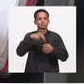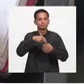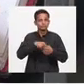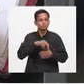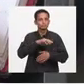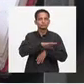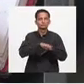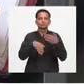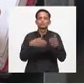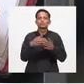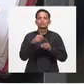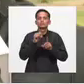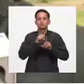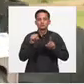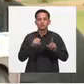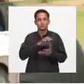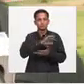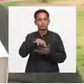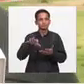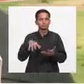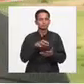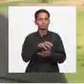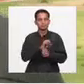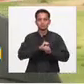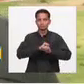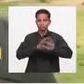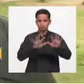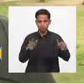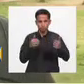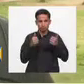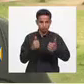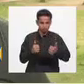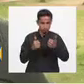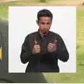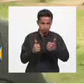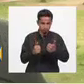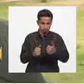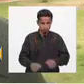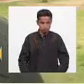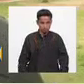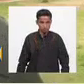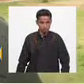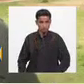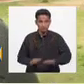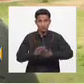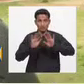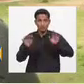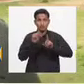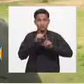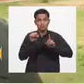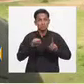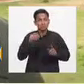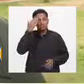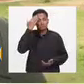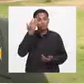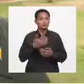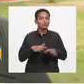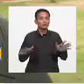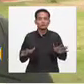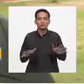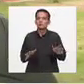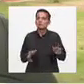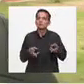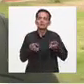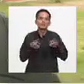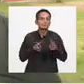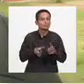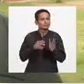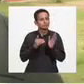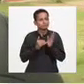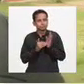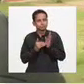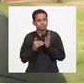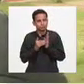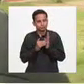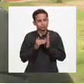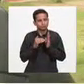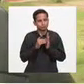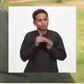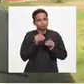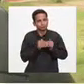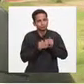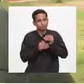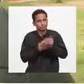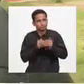del sistema no solamente es conocer lo que hace el sistema sino también conocer cada uno de los